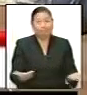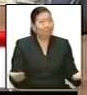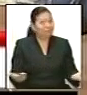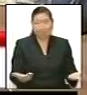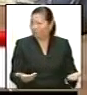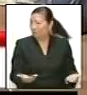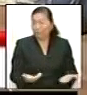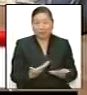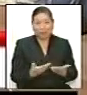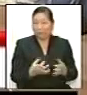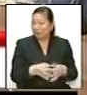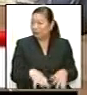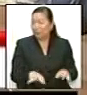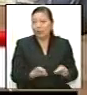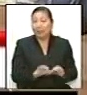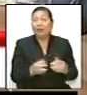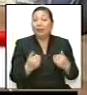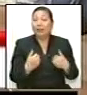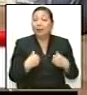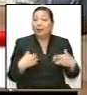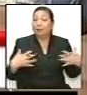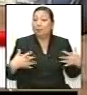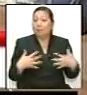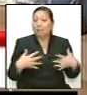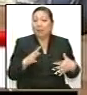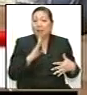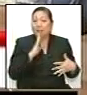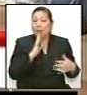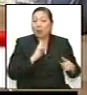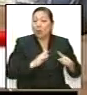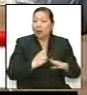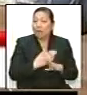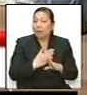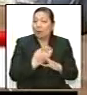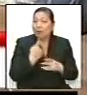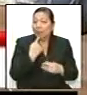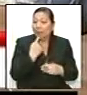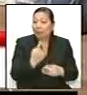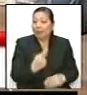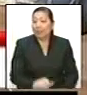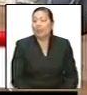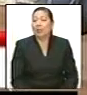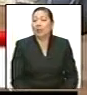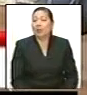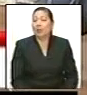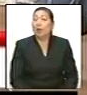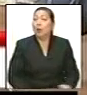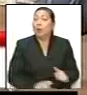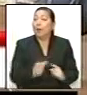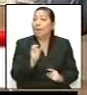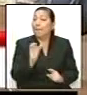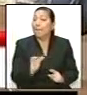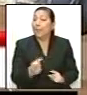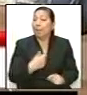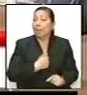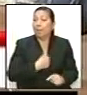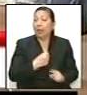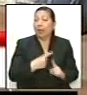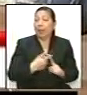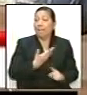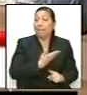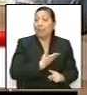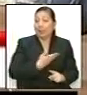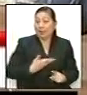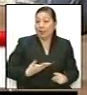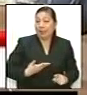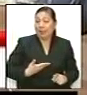se ha priorizado. Y tenemos miedo de hablar lo que de alguna manera lo ha indicado algunas personas y el propio expresidente del Consejo de